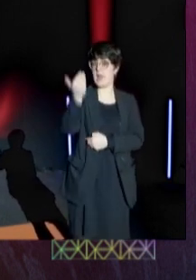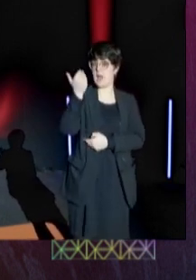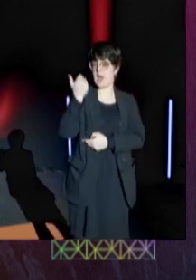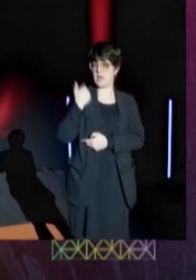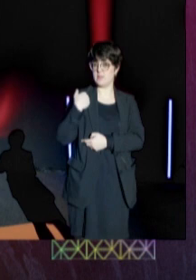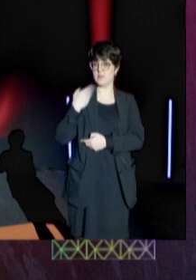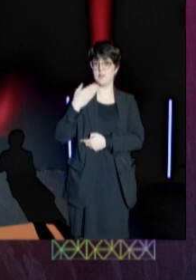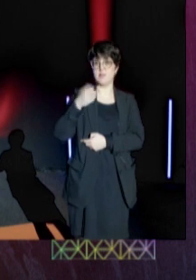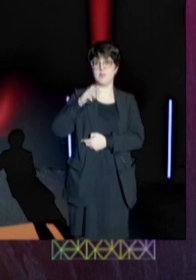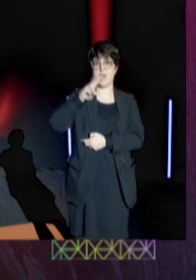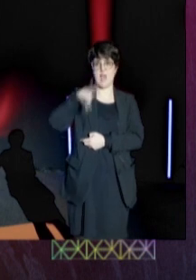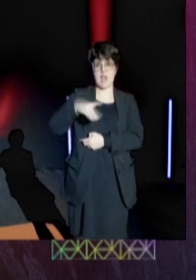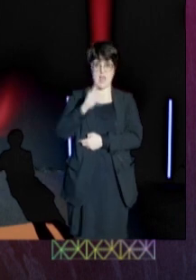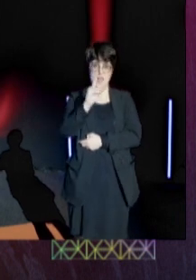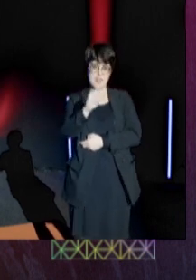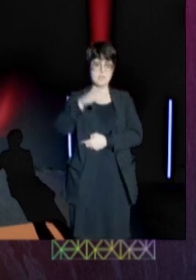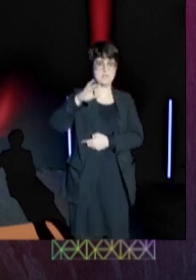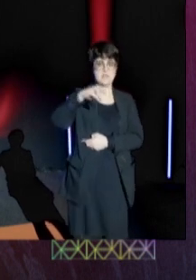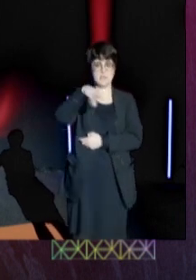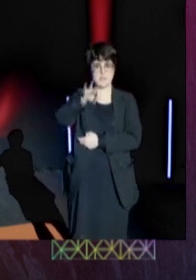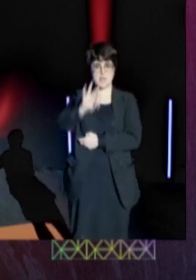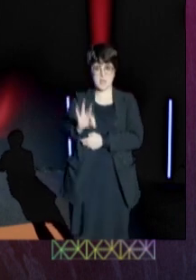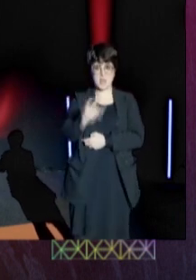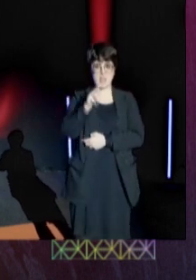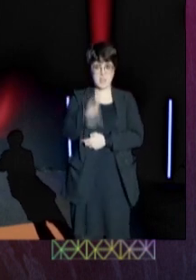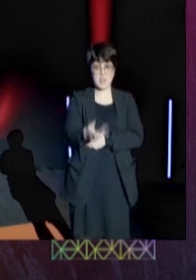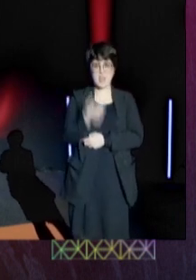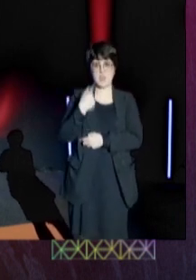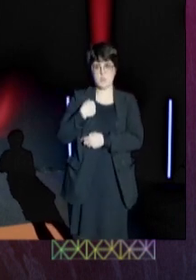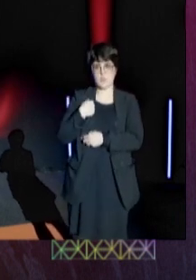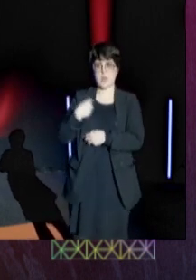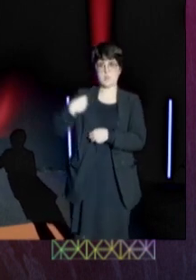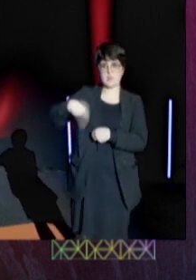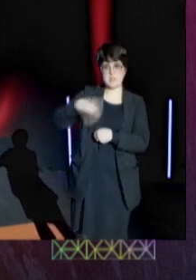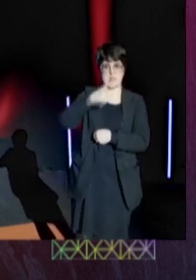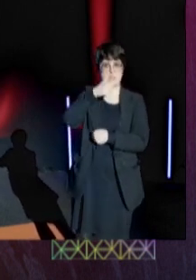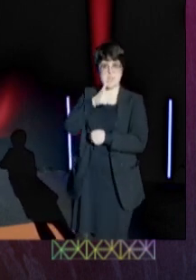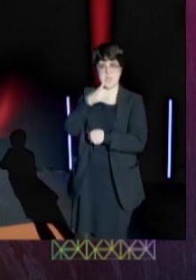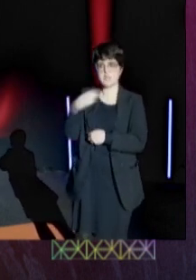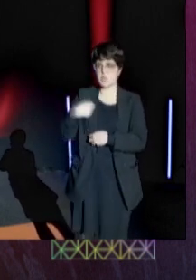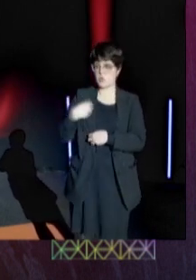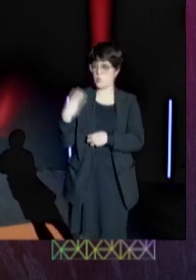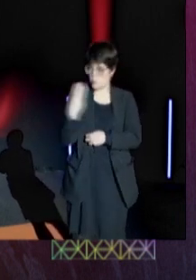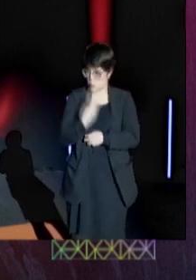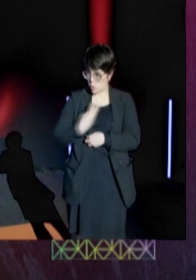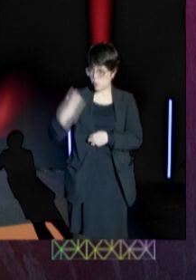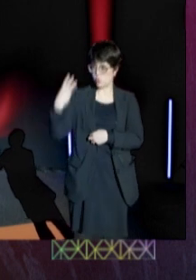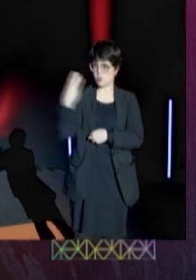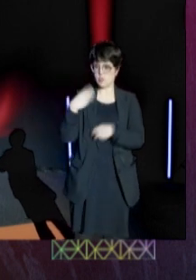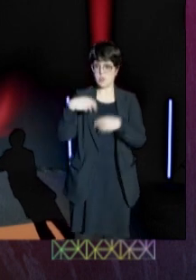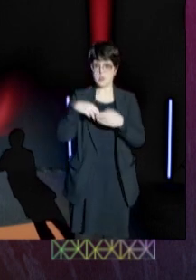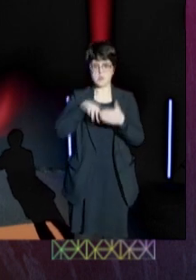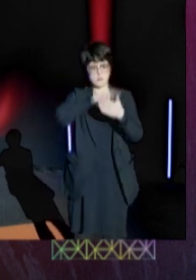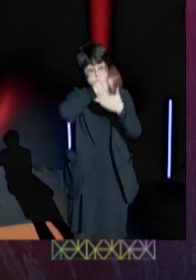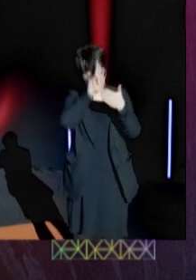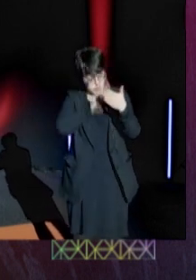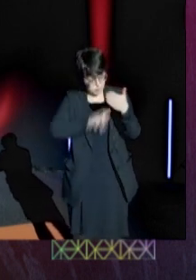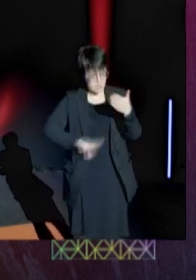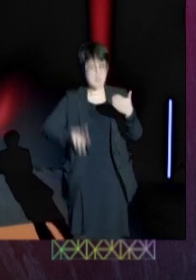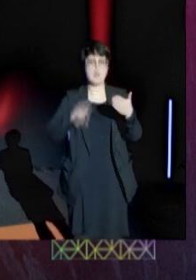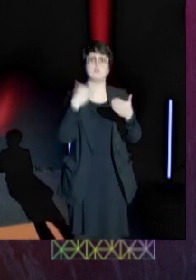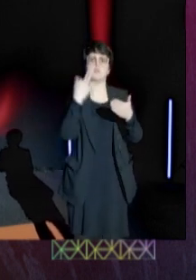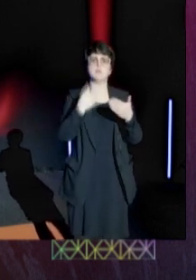Brad Smith en su reunión con el presidente del gobierno y con y conmigo mismo pues tuvimos la oportunidad de de repasar Y definir y